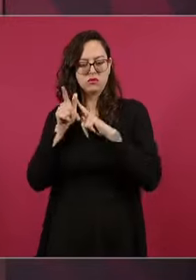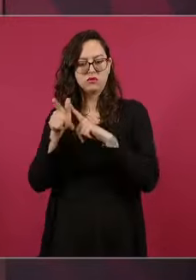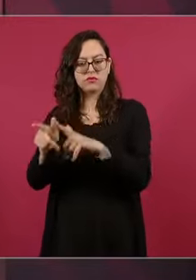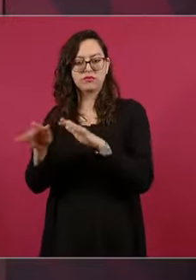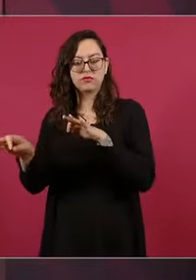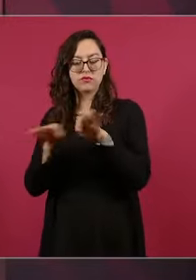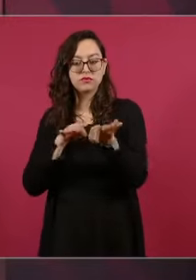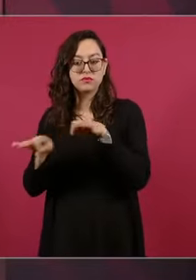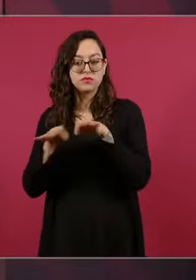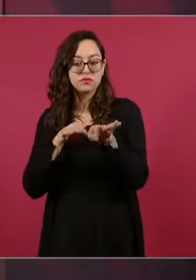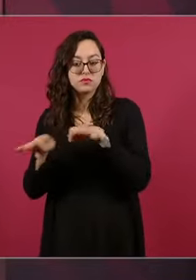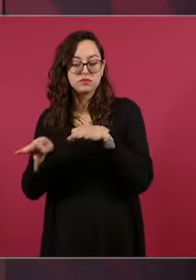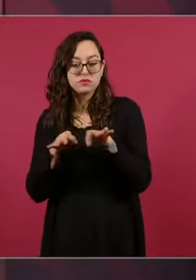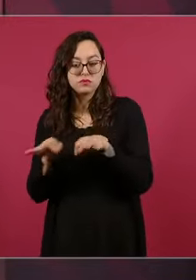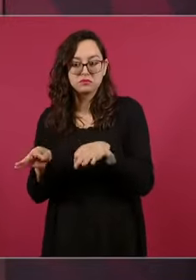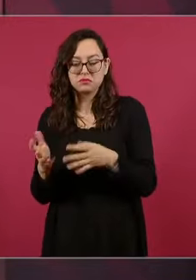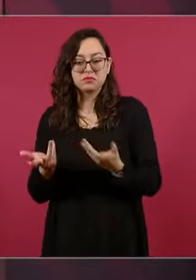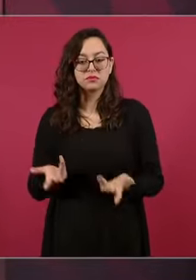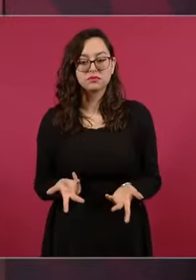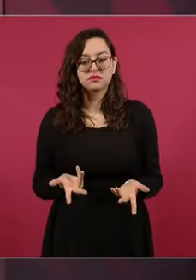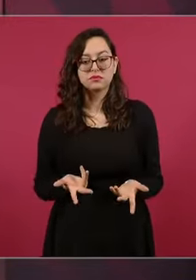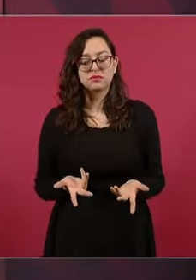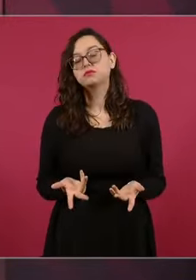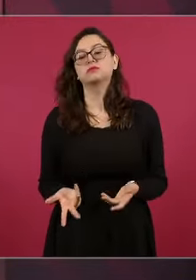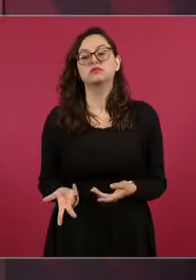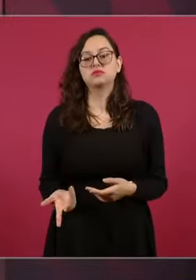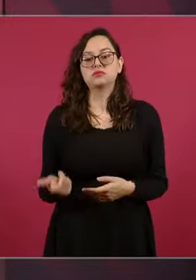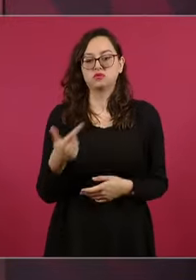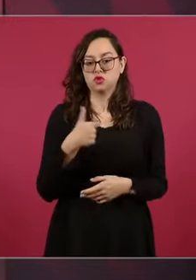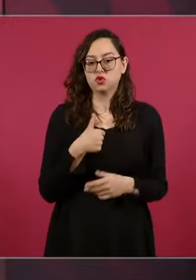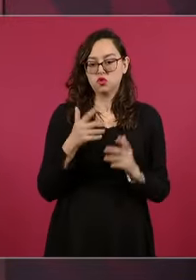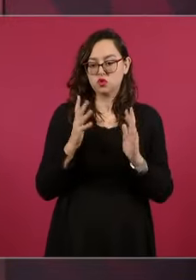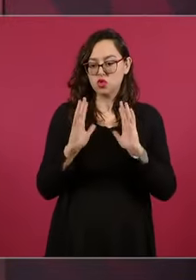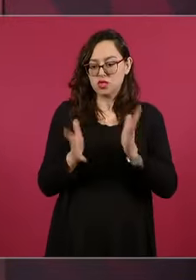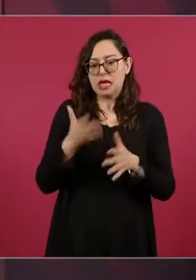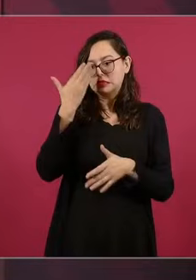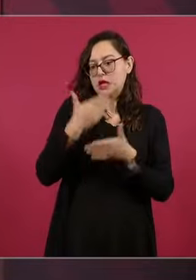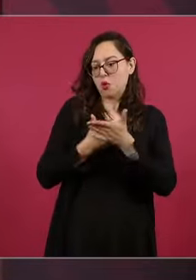en mi caso, en el mostrador.